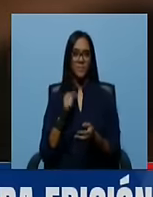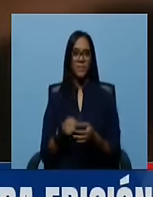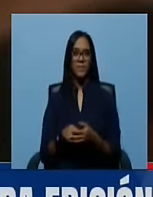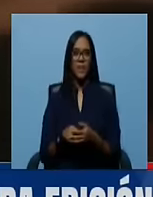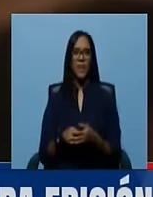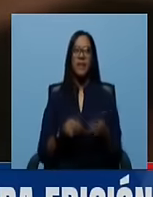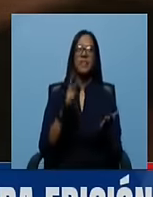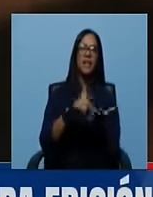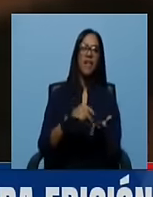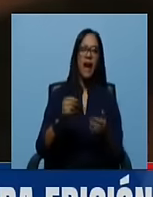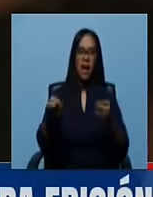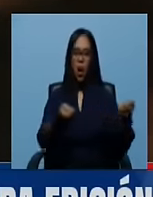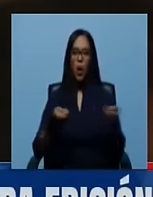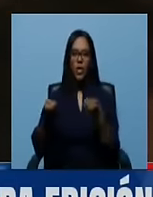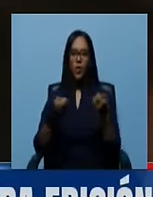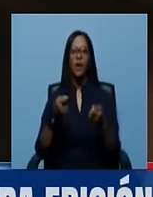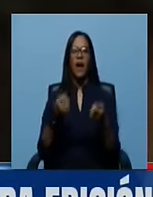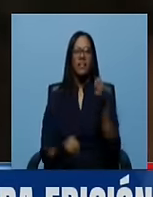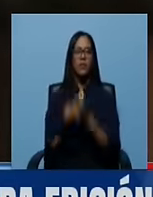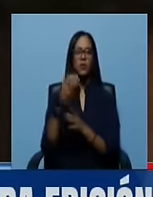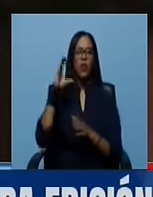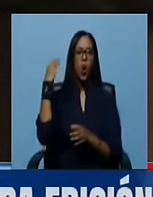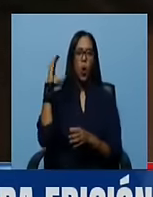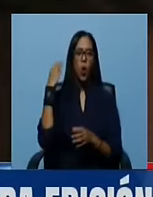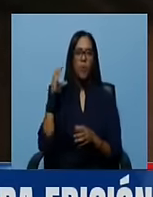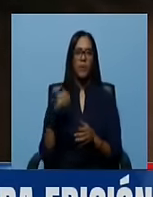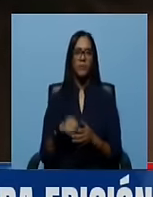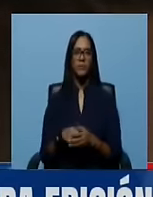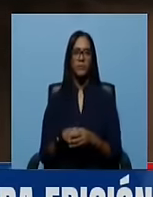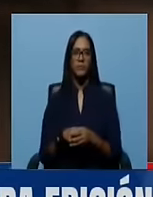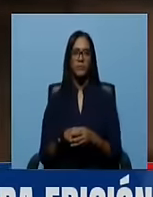Si va al Orinoco, ahí se fundó Colombia.